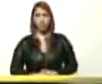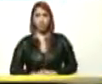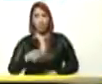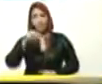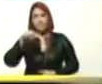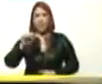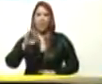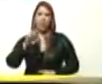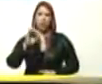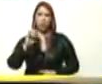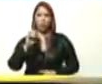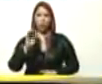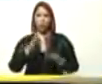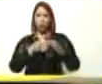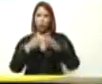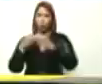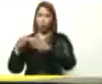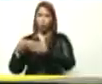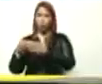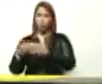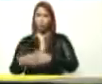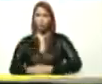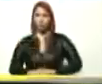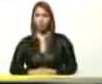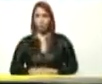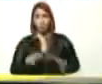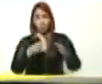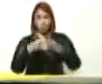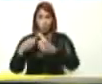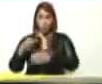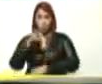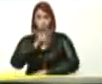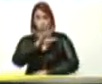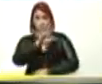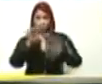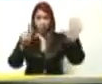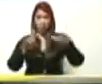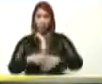vamos a organizarnos para que la brigada 256